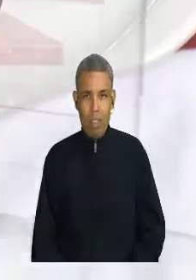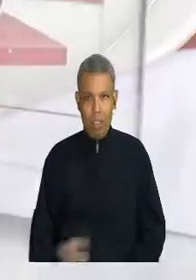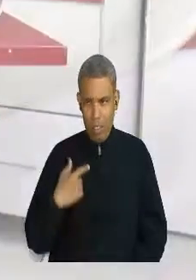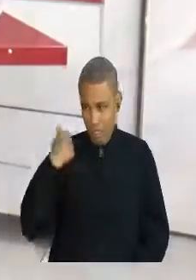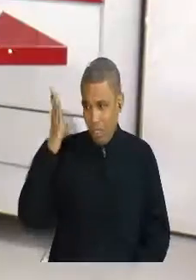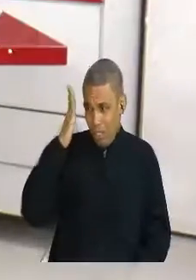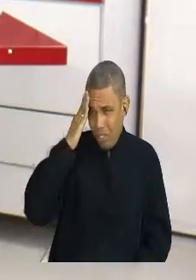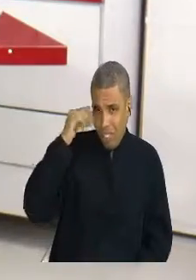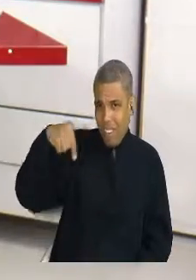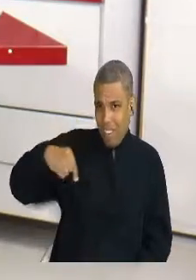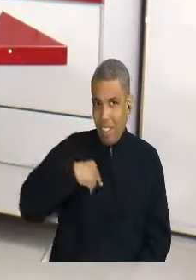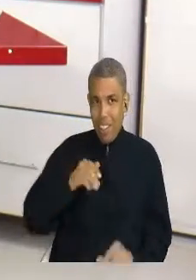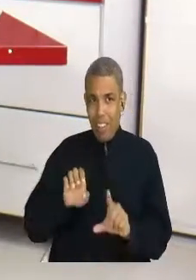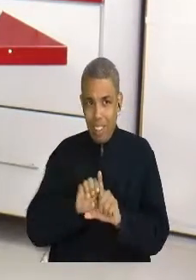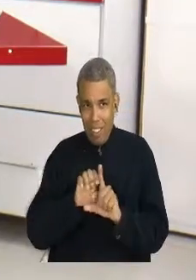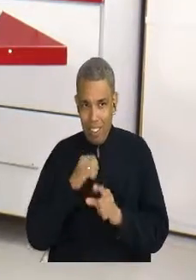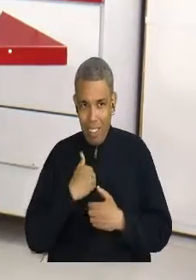entonces,